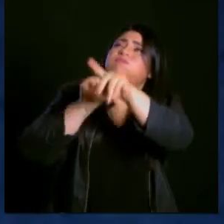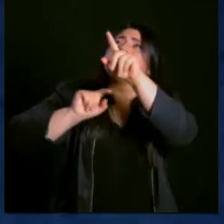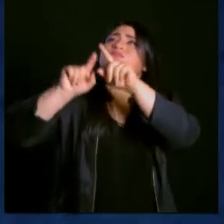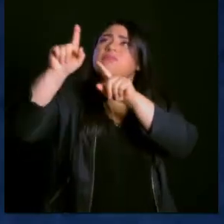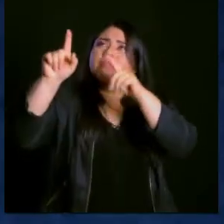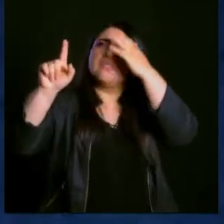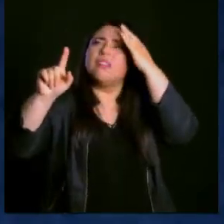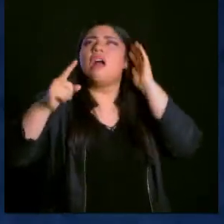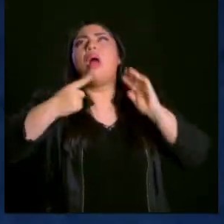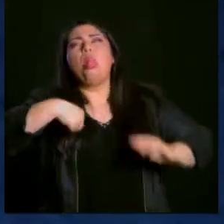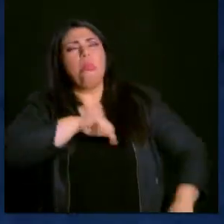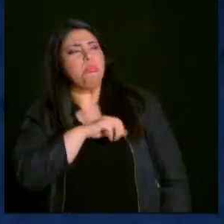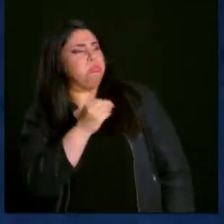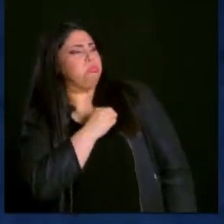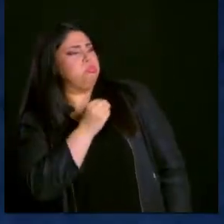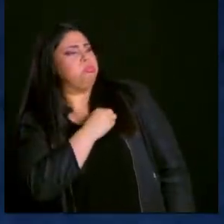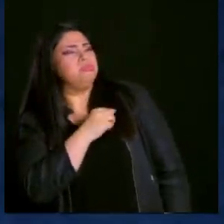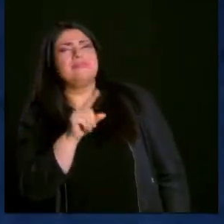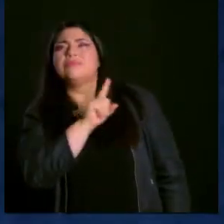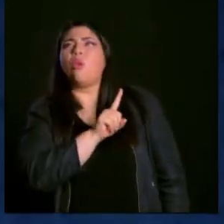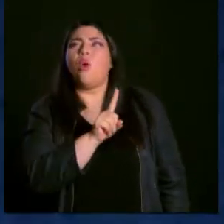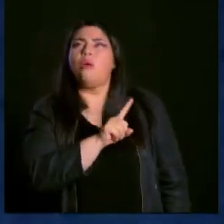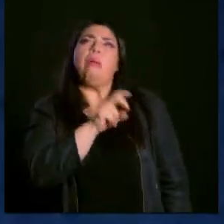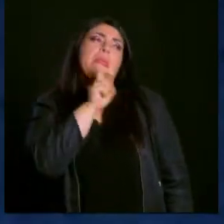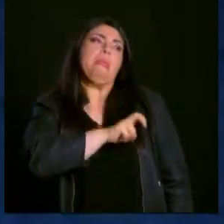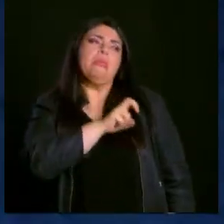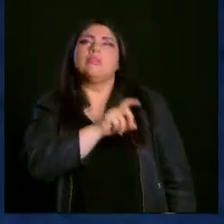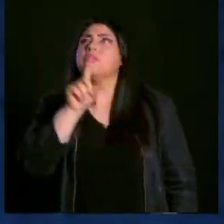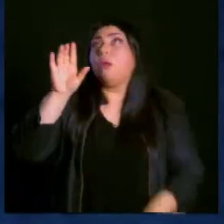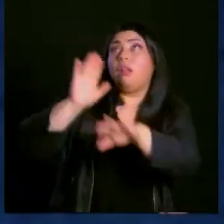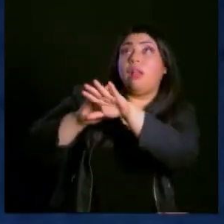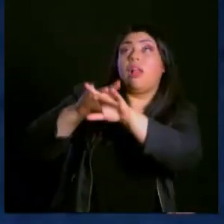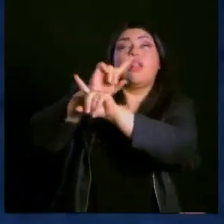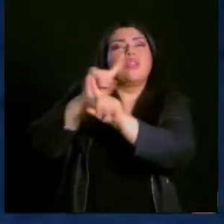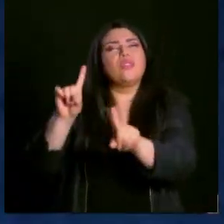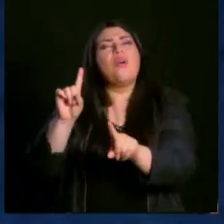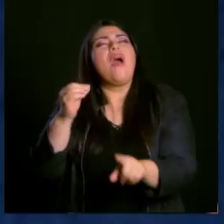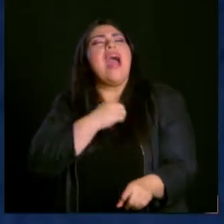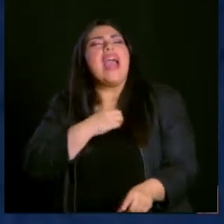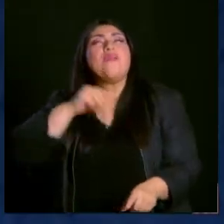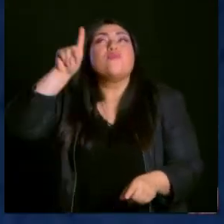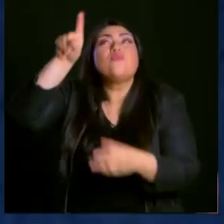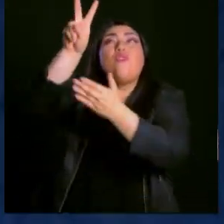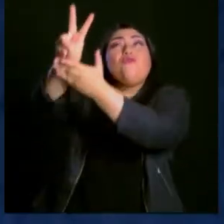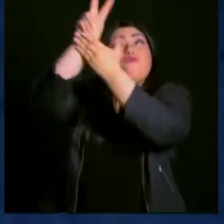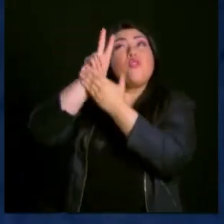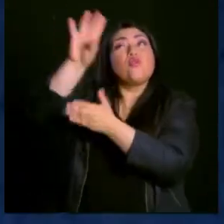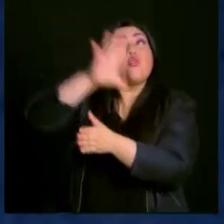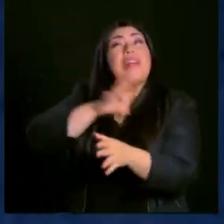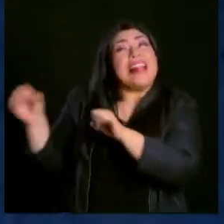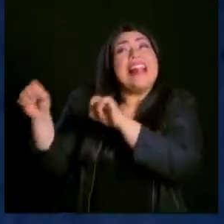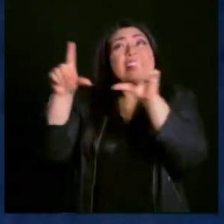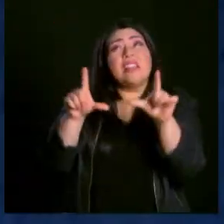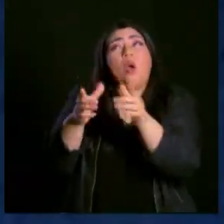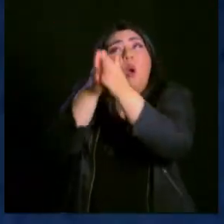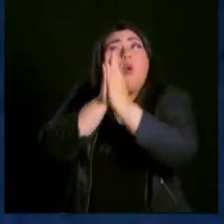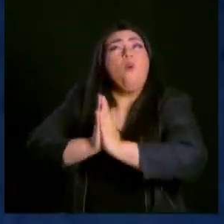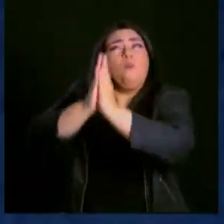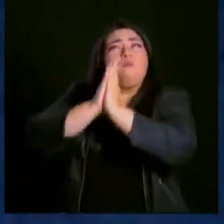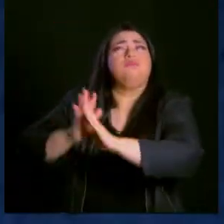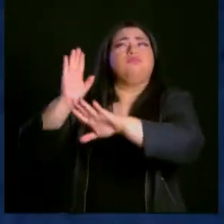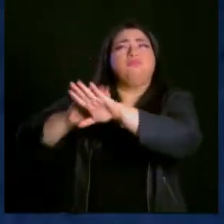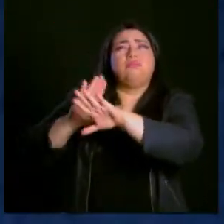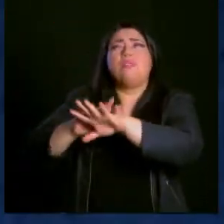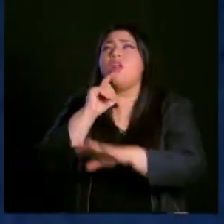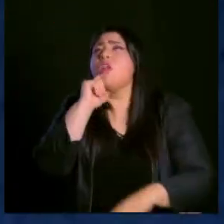queremos clamar a ti según lo que queremos ni según lo que necesitamos pero queremos clamar a ti según lo que tú tienes para nosotros y no hay ninguna mejor